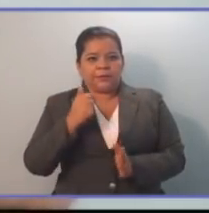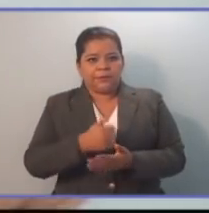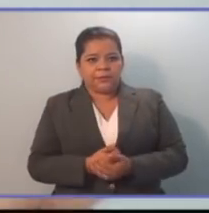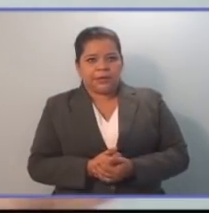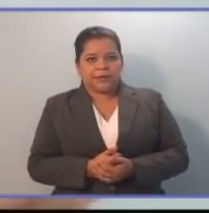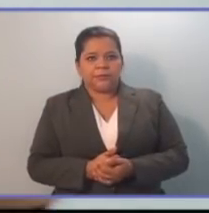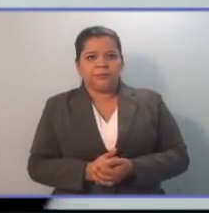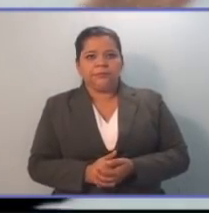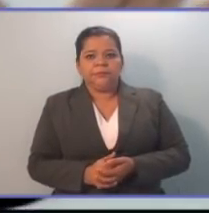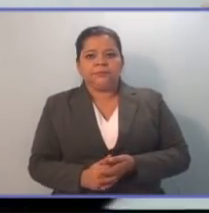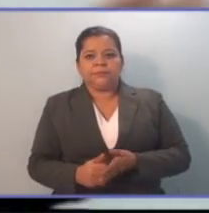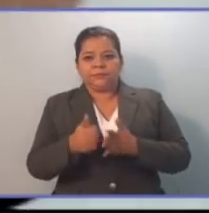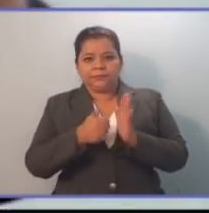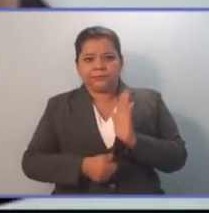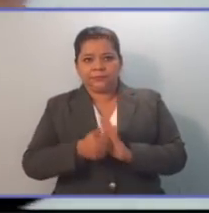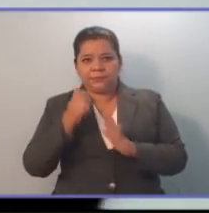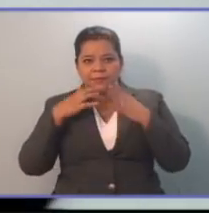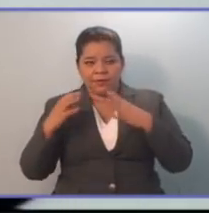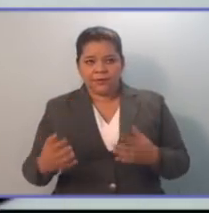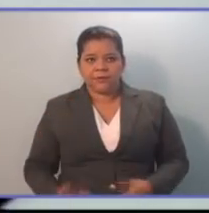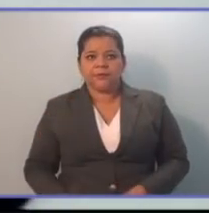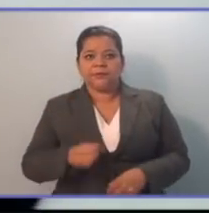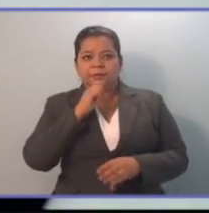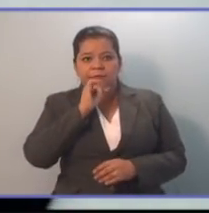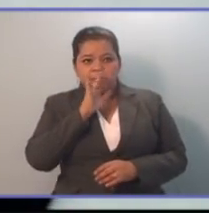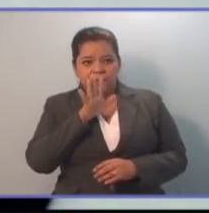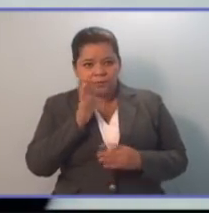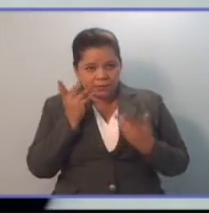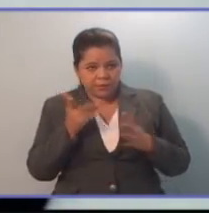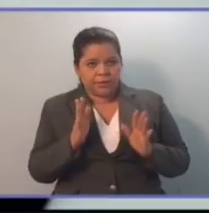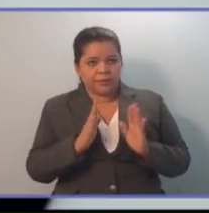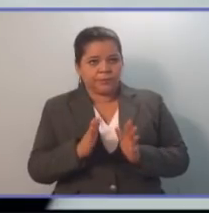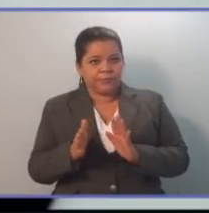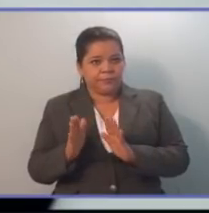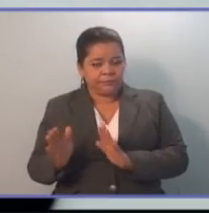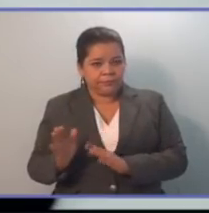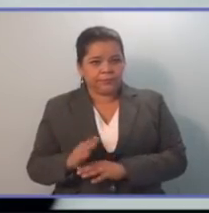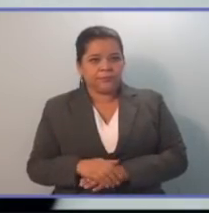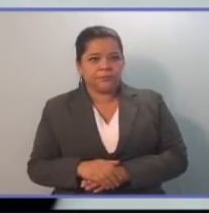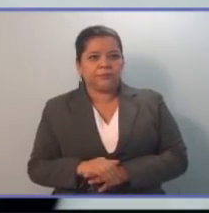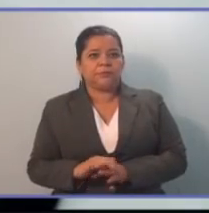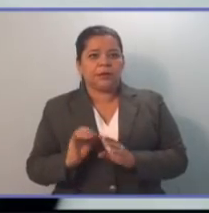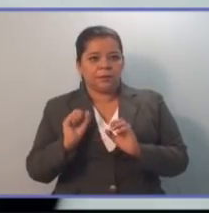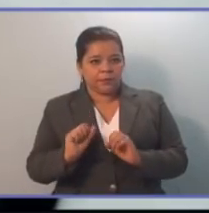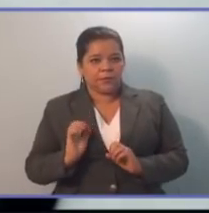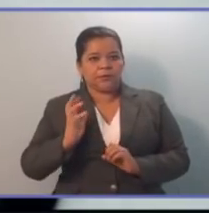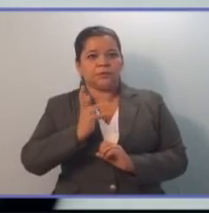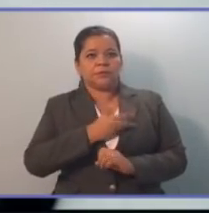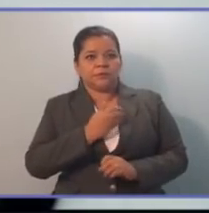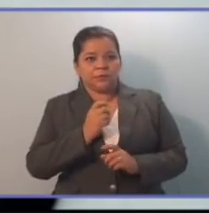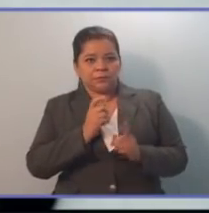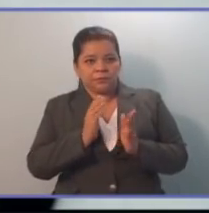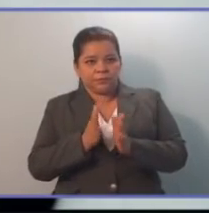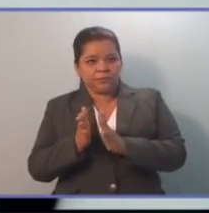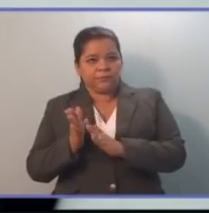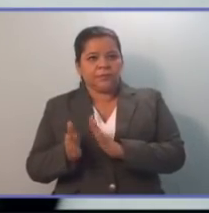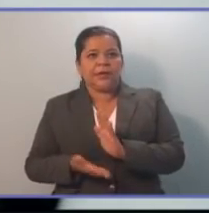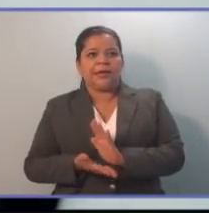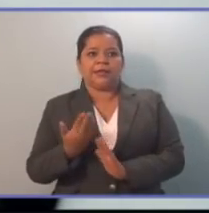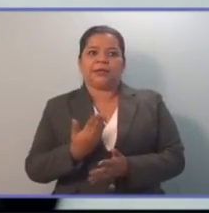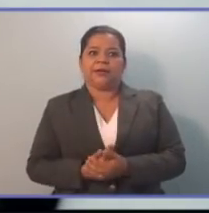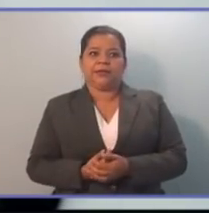el gobierno de El Salvador dice, ya estamos preparados para tomar las riendas de la Defensoría, y se me